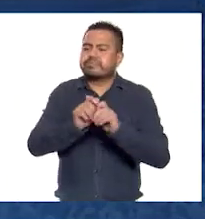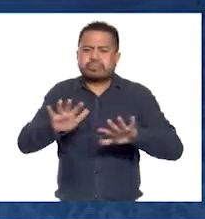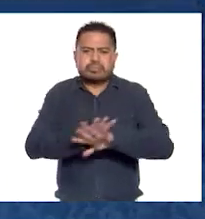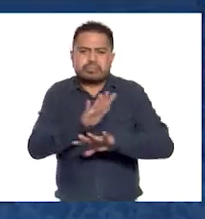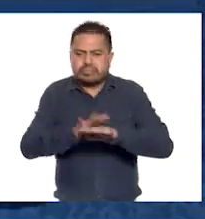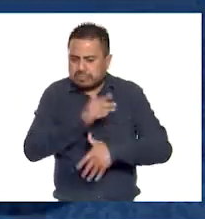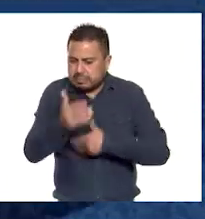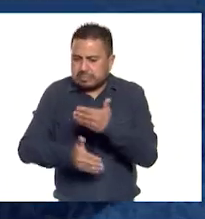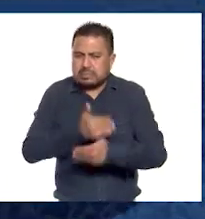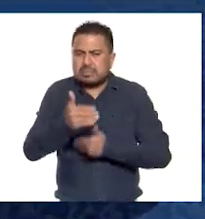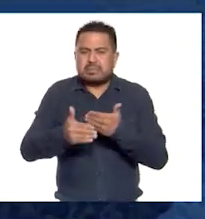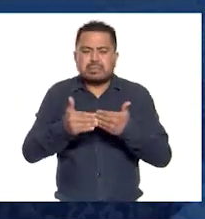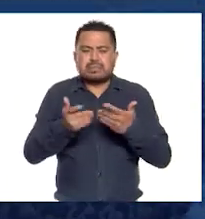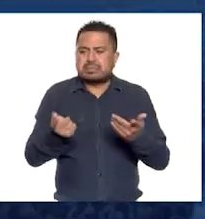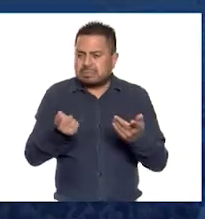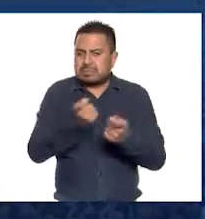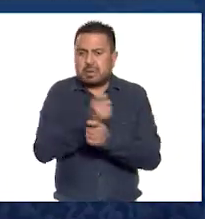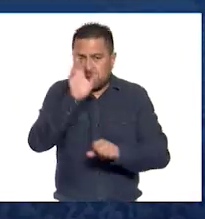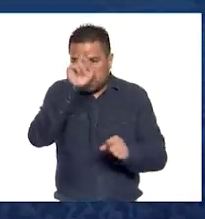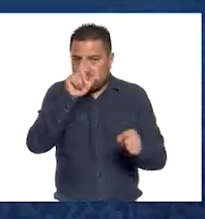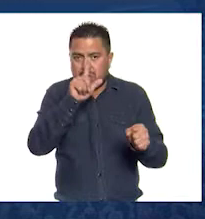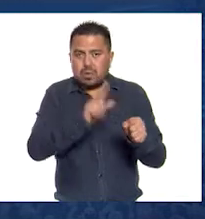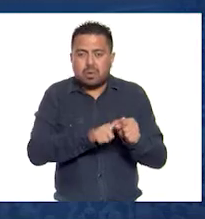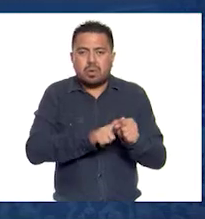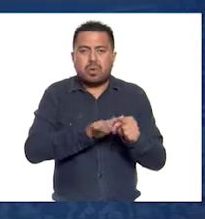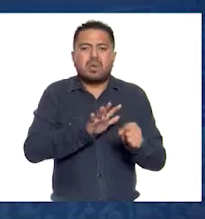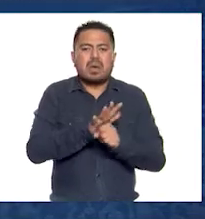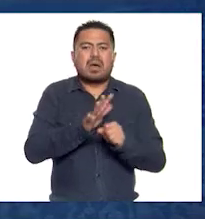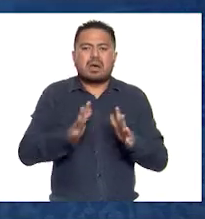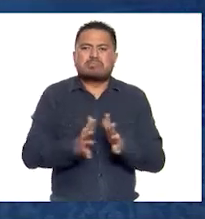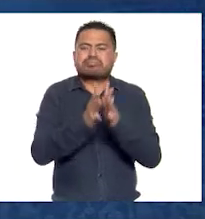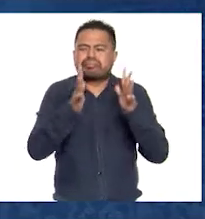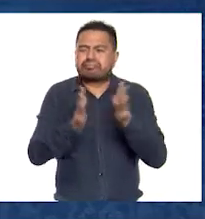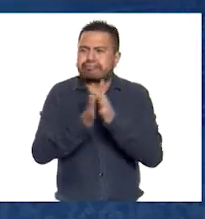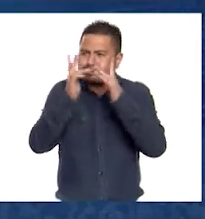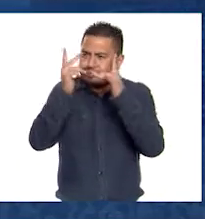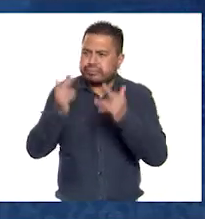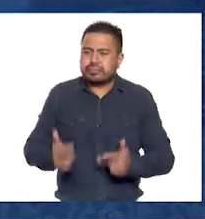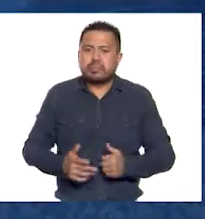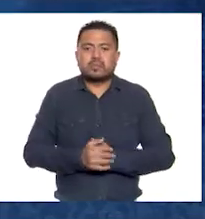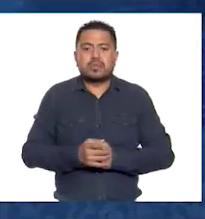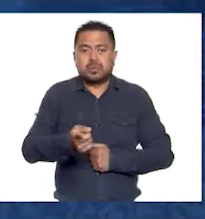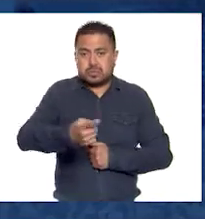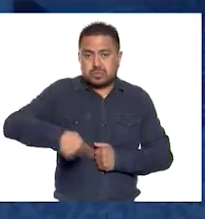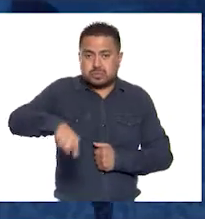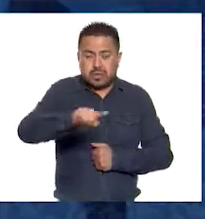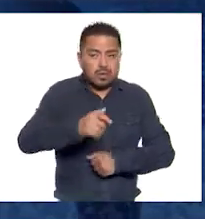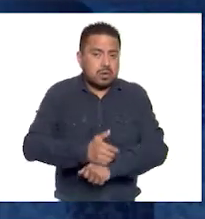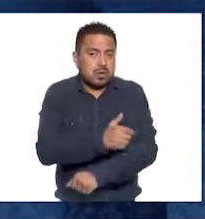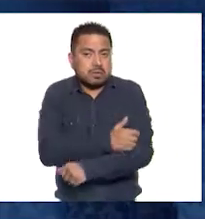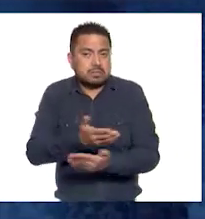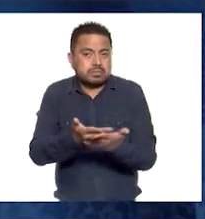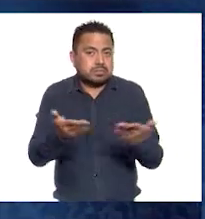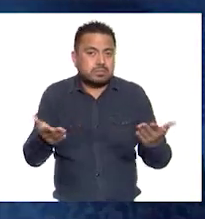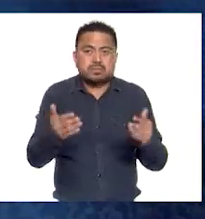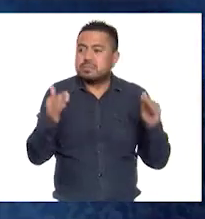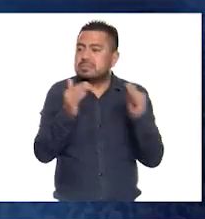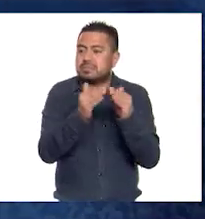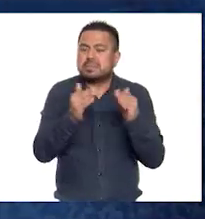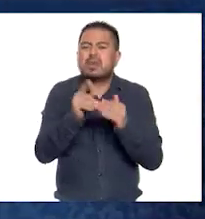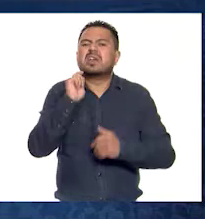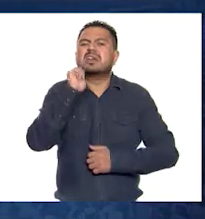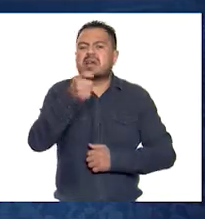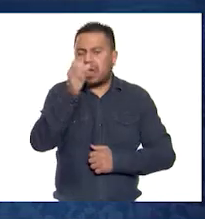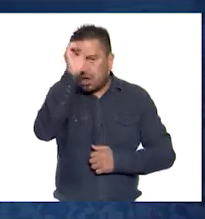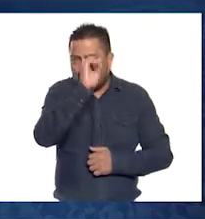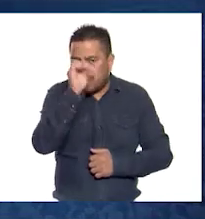momentos de un fecundo intercambio cultural en guerra y destrucción? Ustedes, compañeras y compañeros en casa, ¿qué